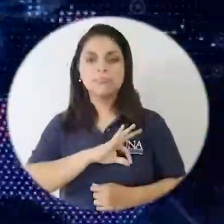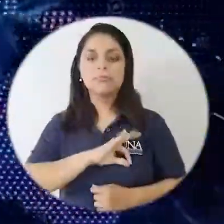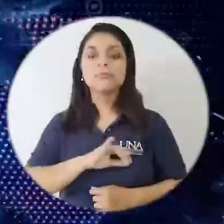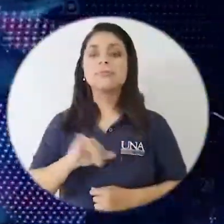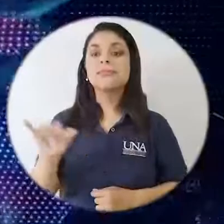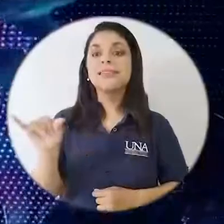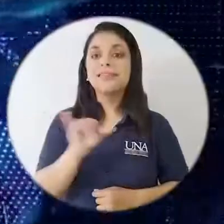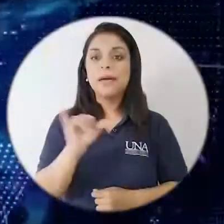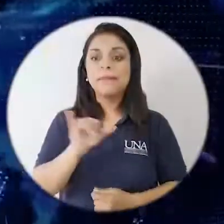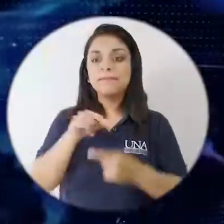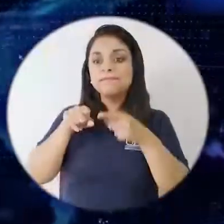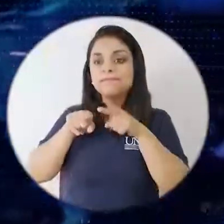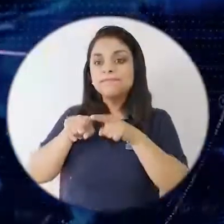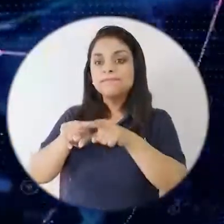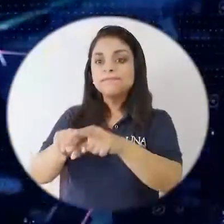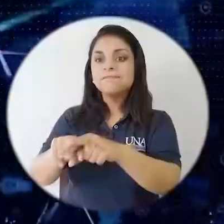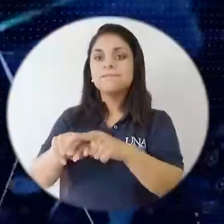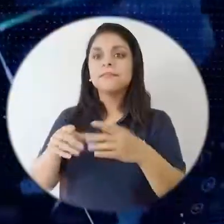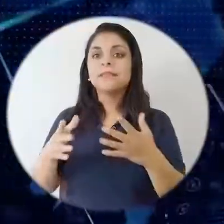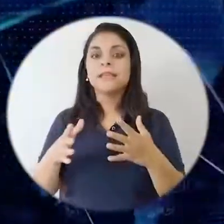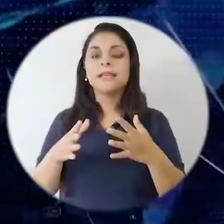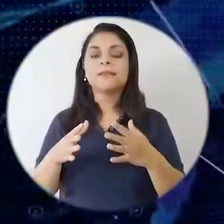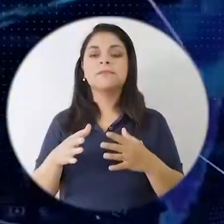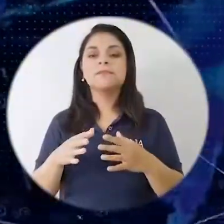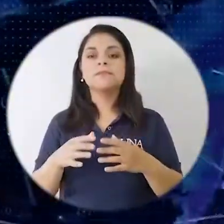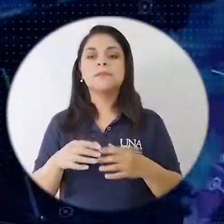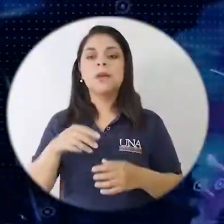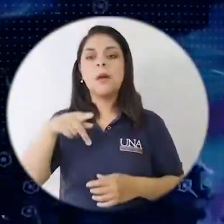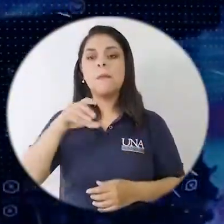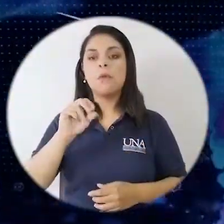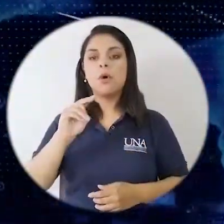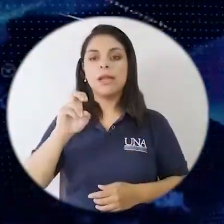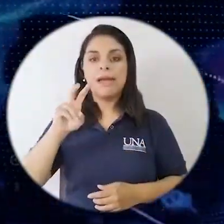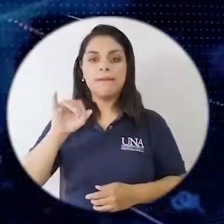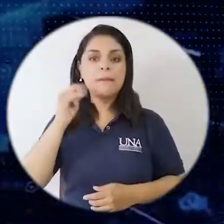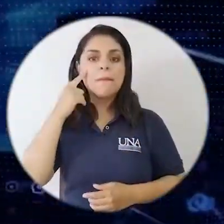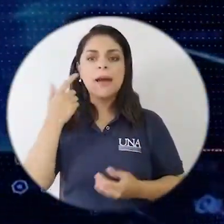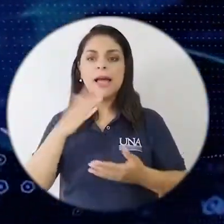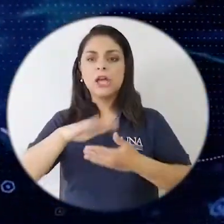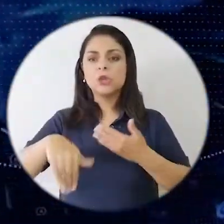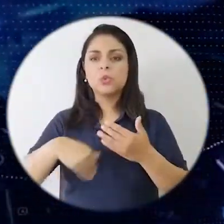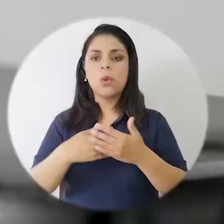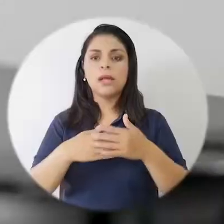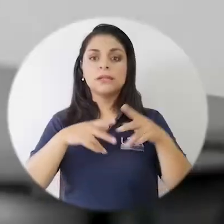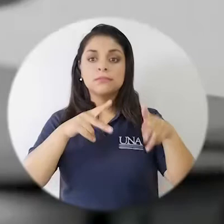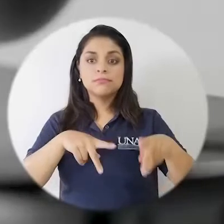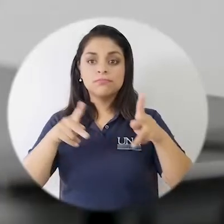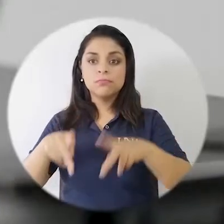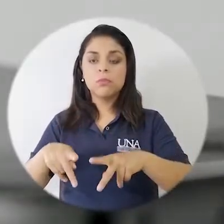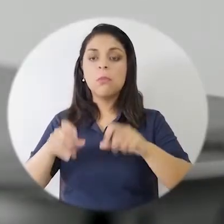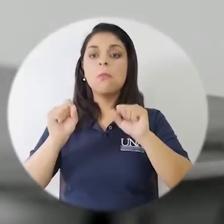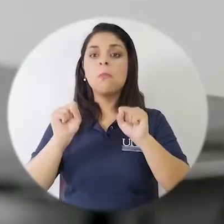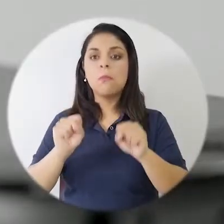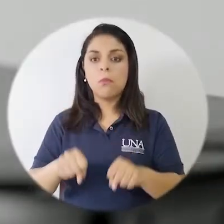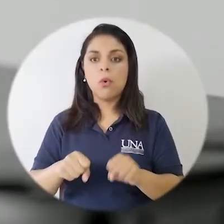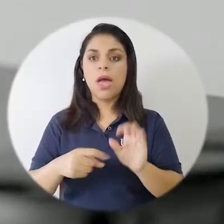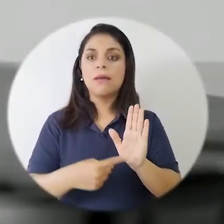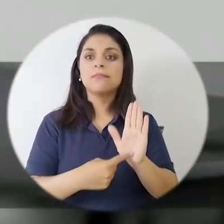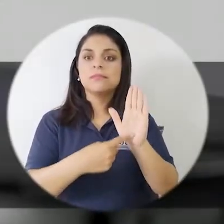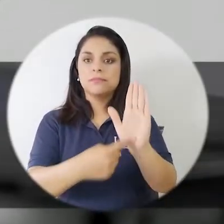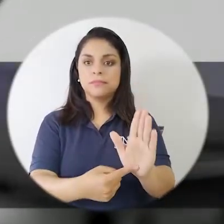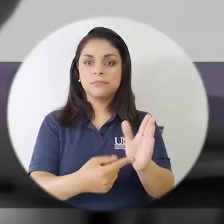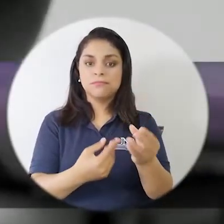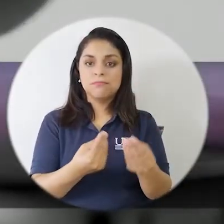él. Y también va a tener paralelamente la aceptación de ponencias, para que entonces todas aquellas personas que